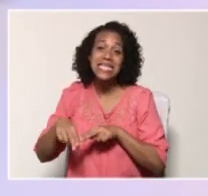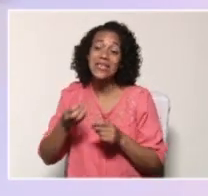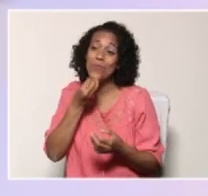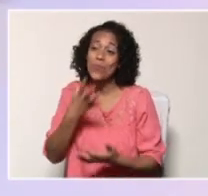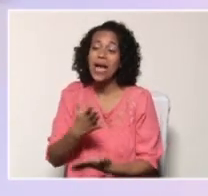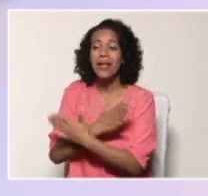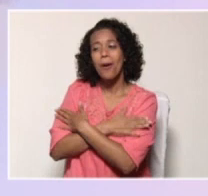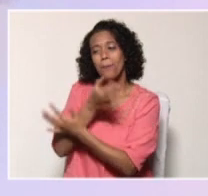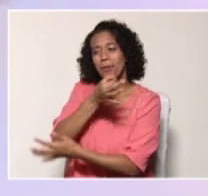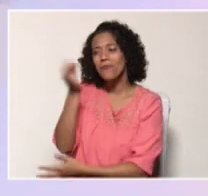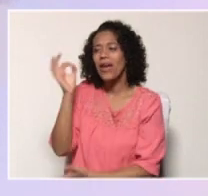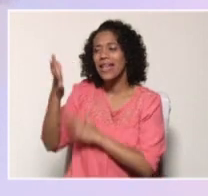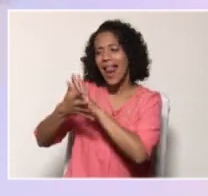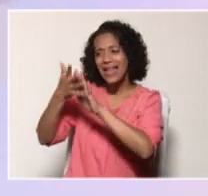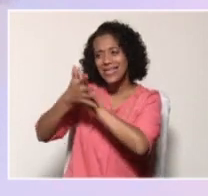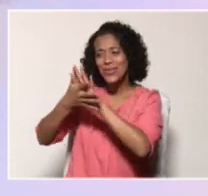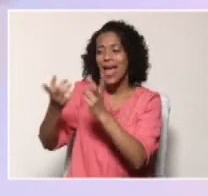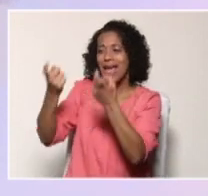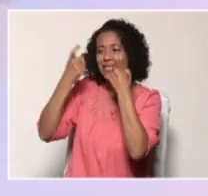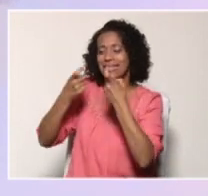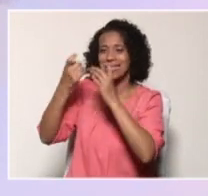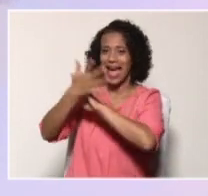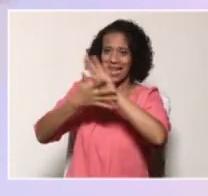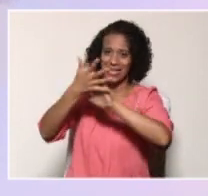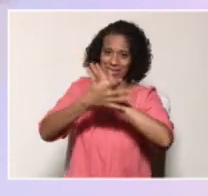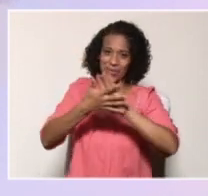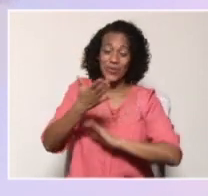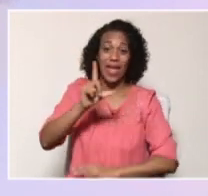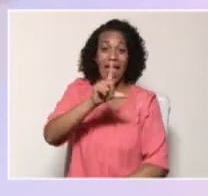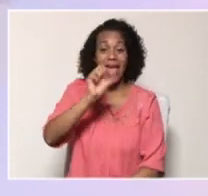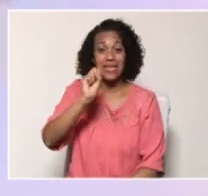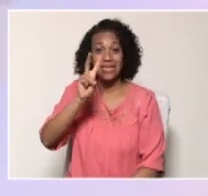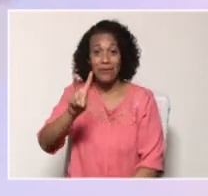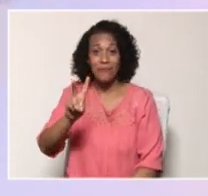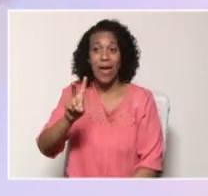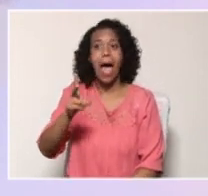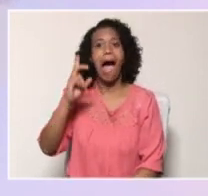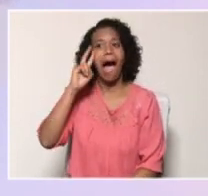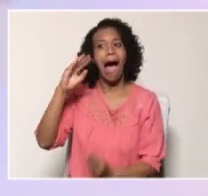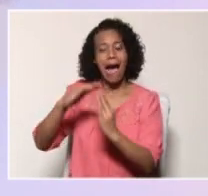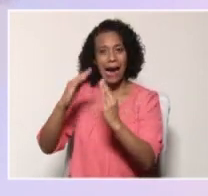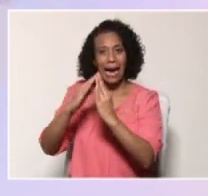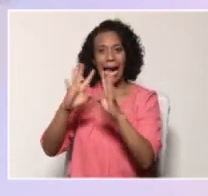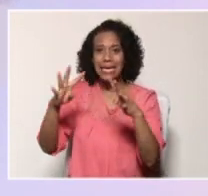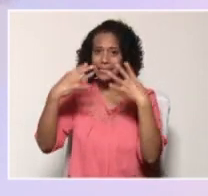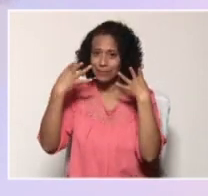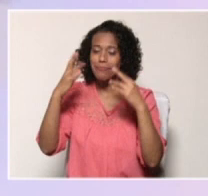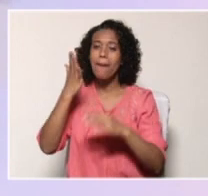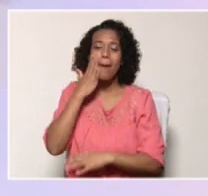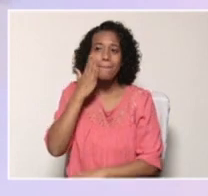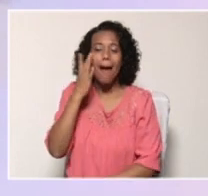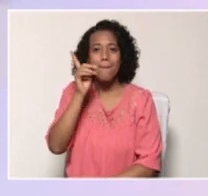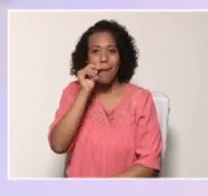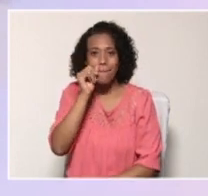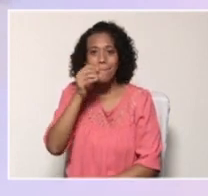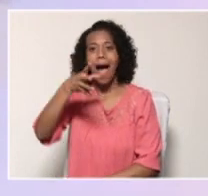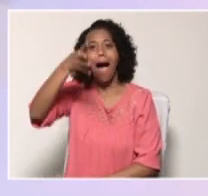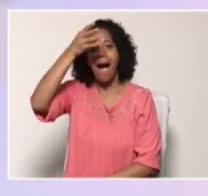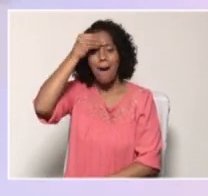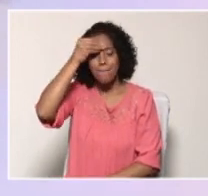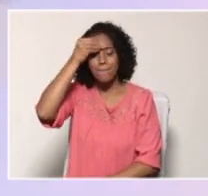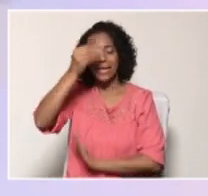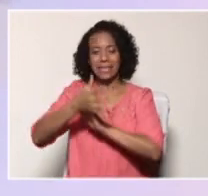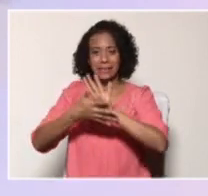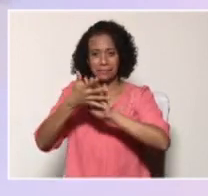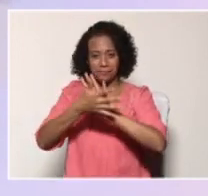participación el día de hoy en la enseñanza de estas señas importantes para dar en casa a nuestros padres, madres y representantes los tips en